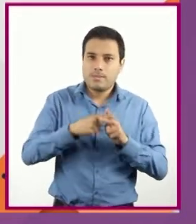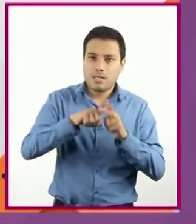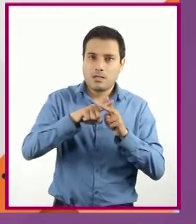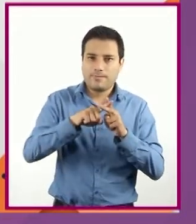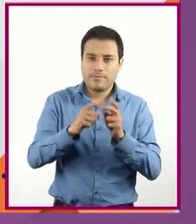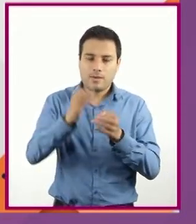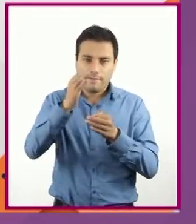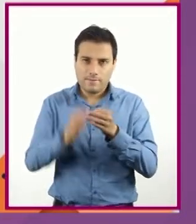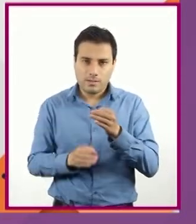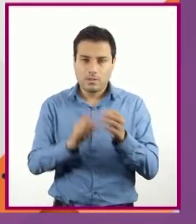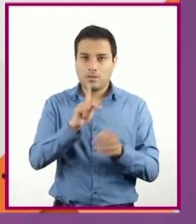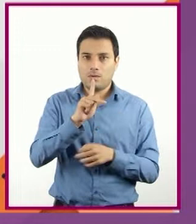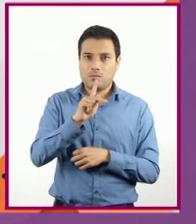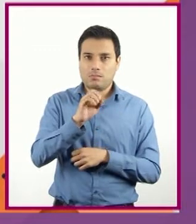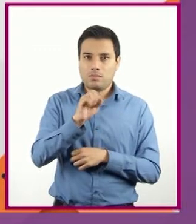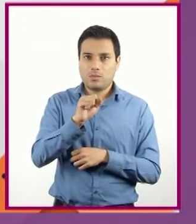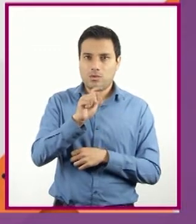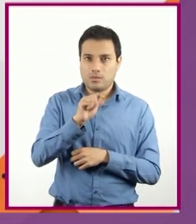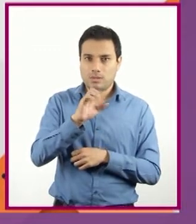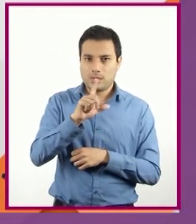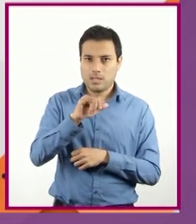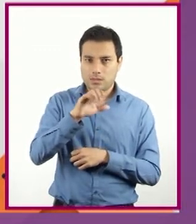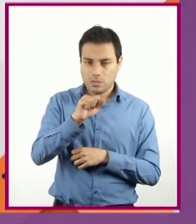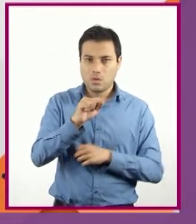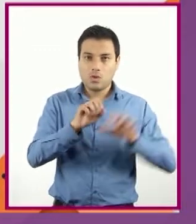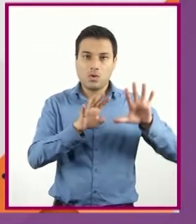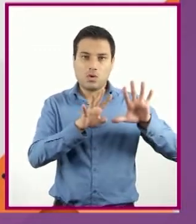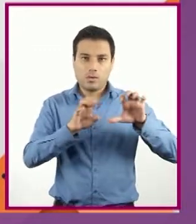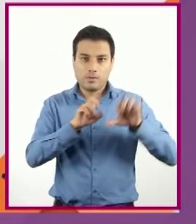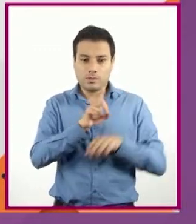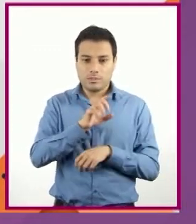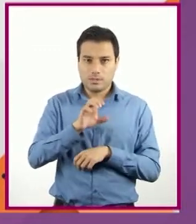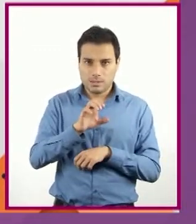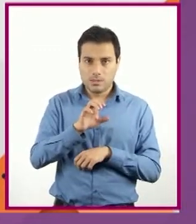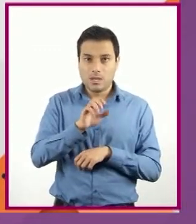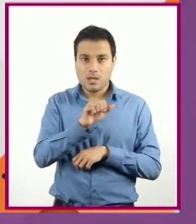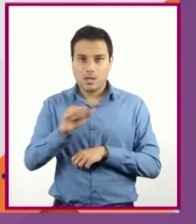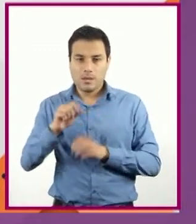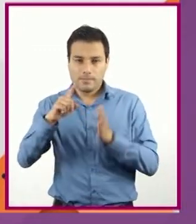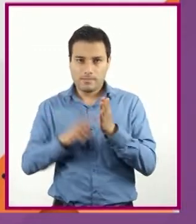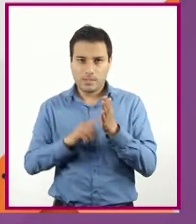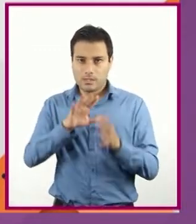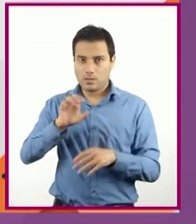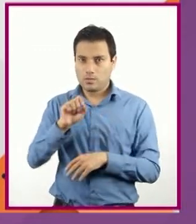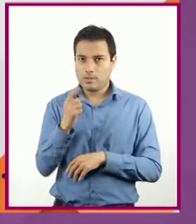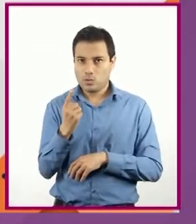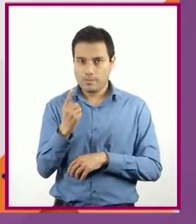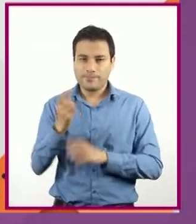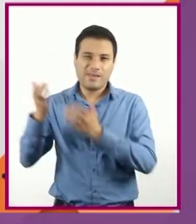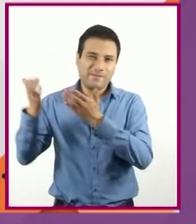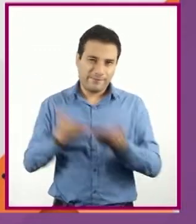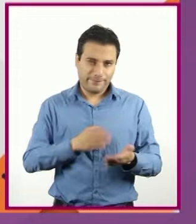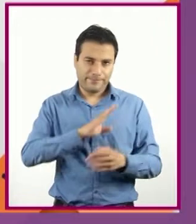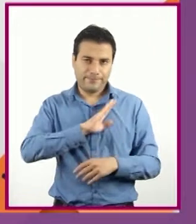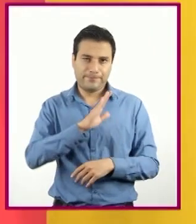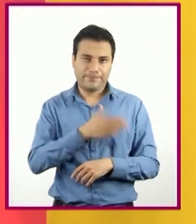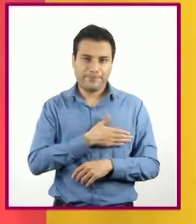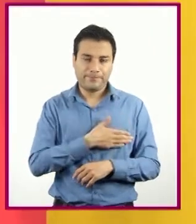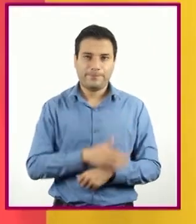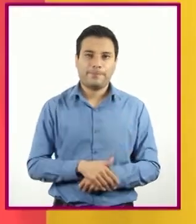del posclásico, que va del 900 después de nuestra era a 1521 con la llegada de los